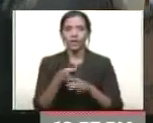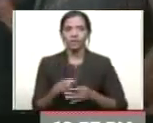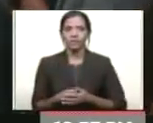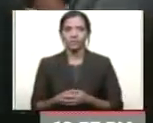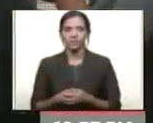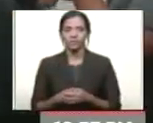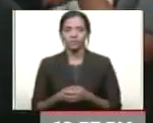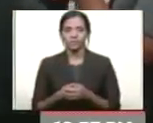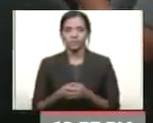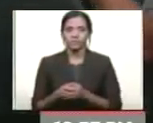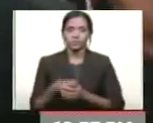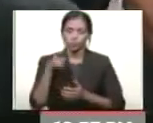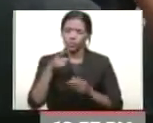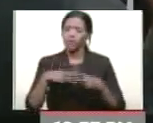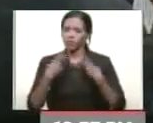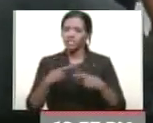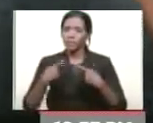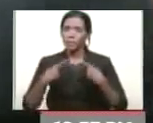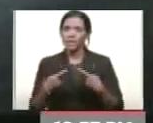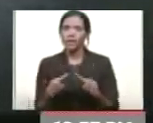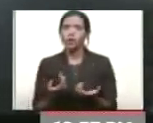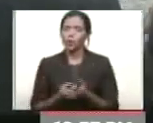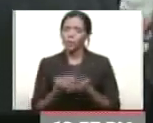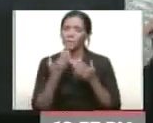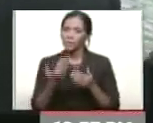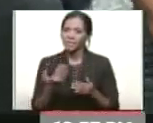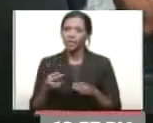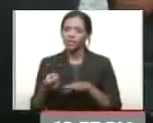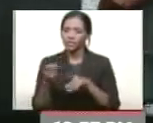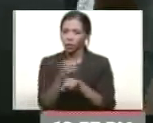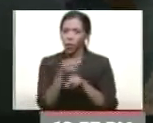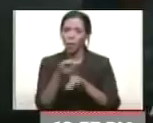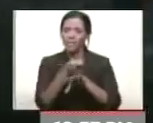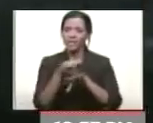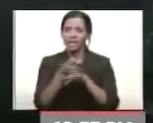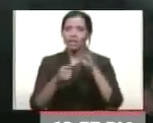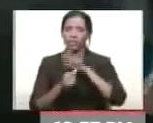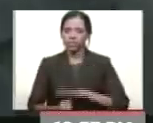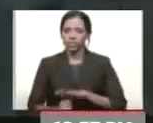Ustedes que odian la voluntad popular, ¿cómo se dejaron llevar por ese golpe de Estado frustrado?